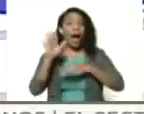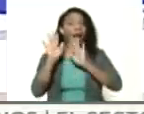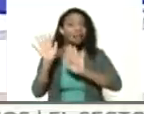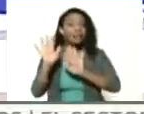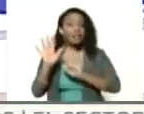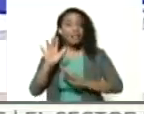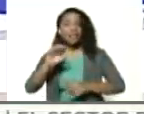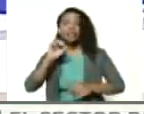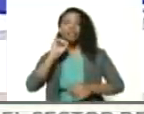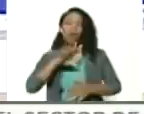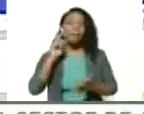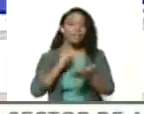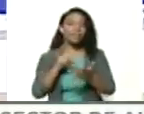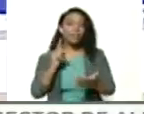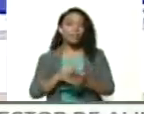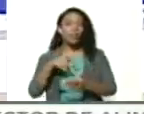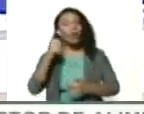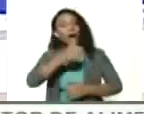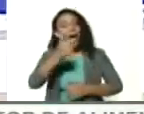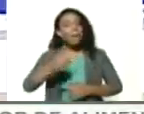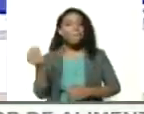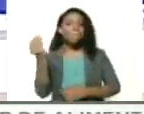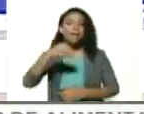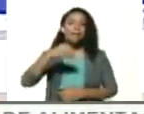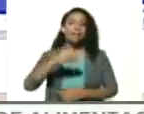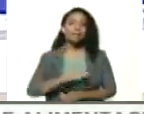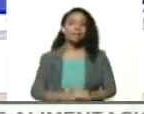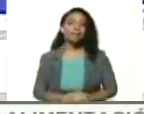de la historia. Y cada vez más,